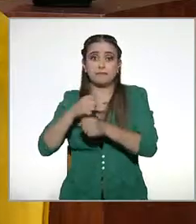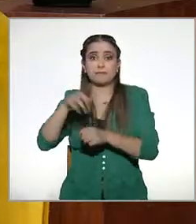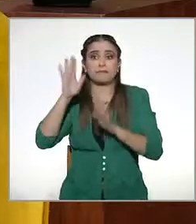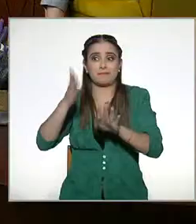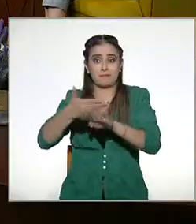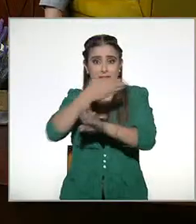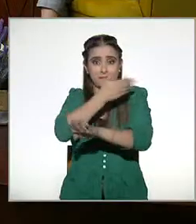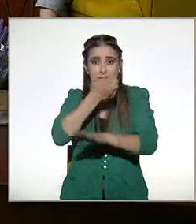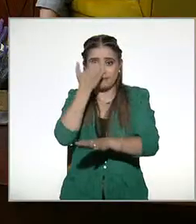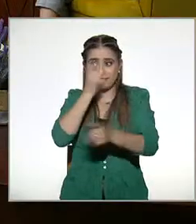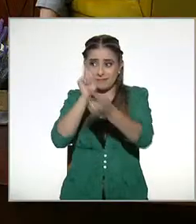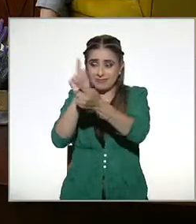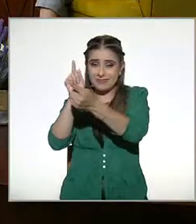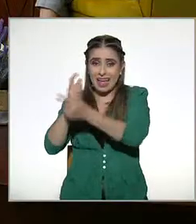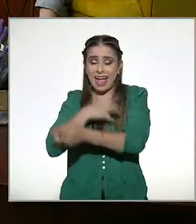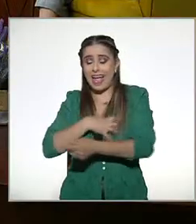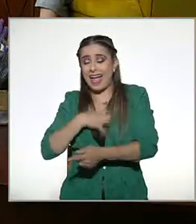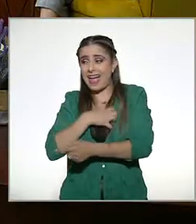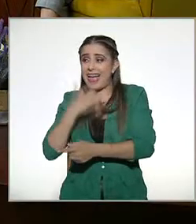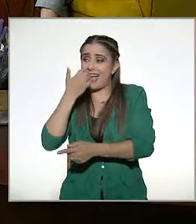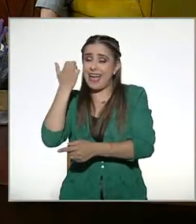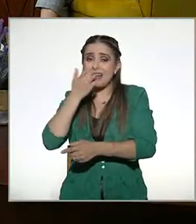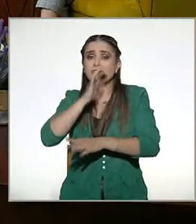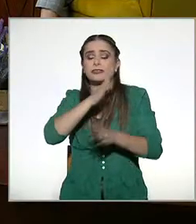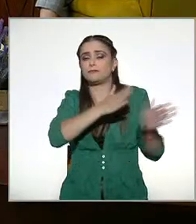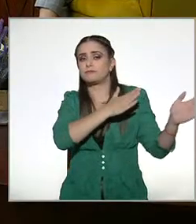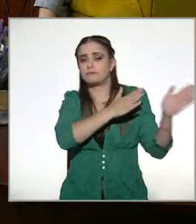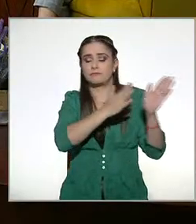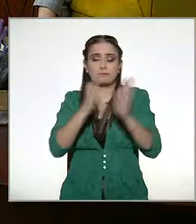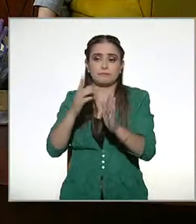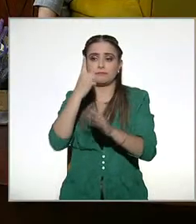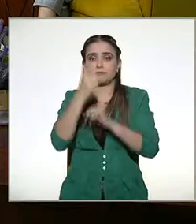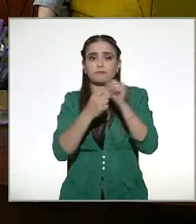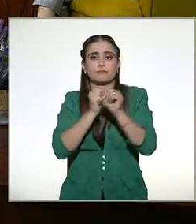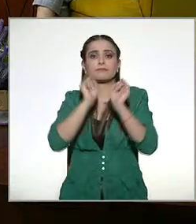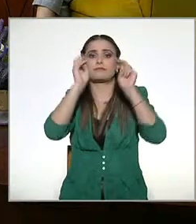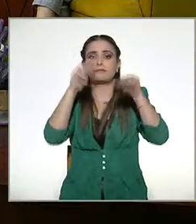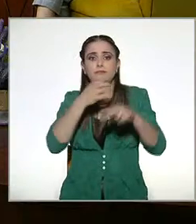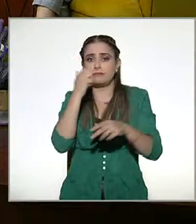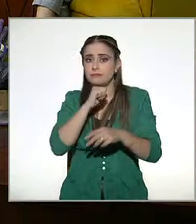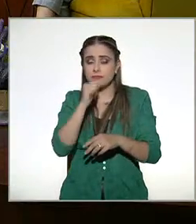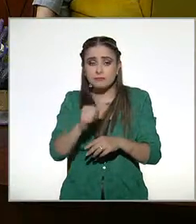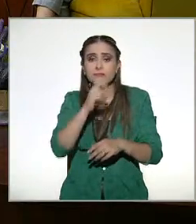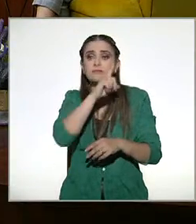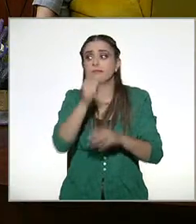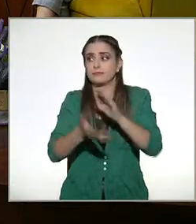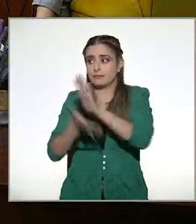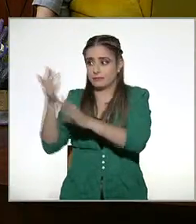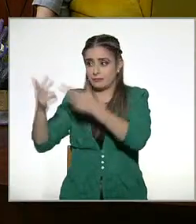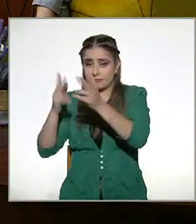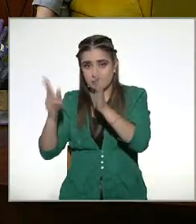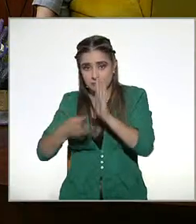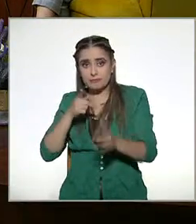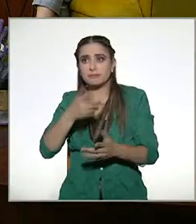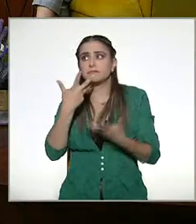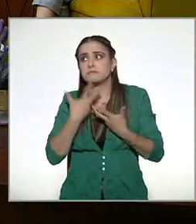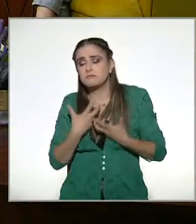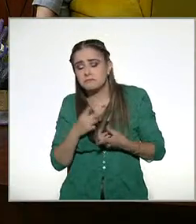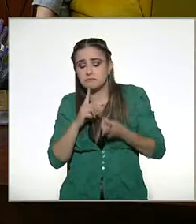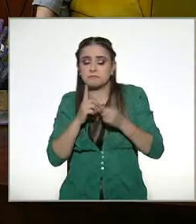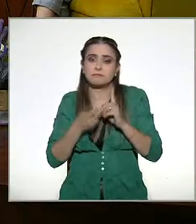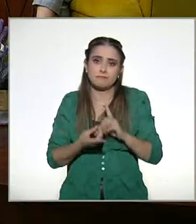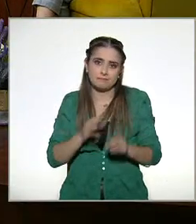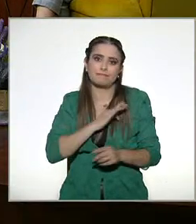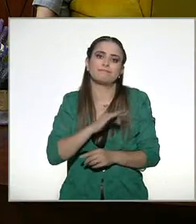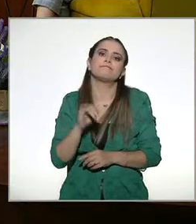tuvieron esa experiencia que fue grata la socialización este que efectos hay puede haber ansiedad puede haber depresión o sea si me tocaba el caso de una pequeñita